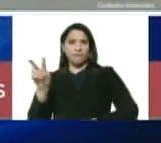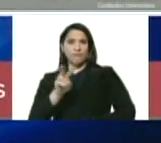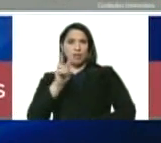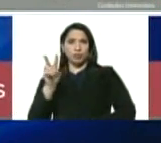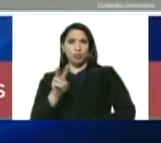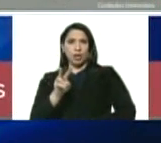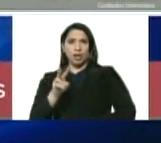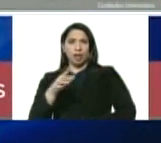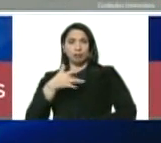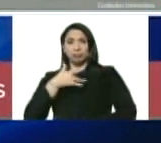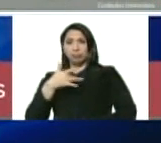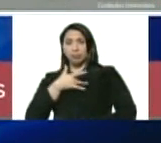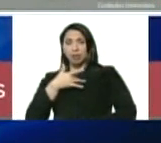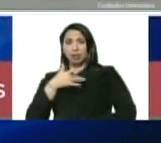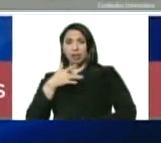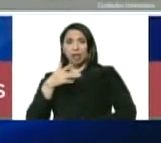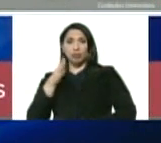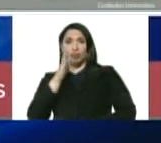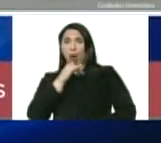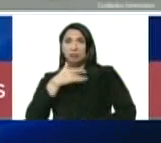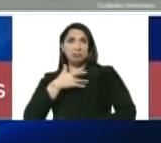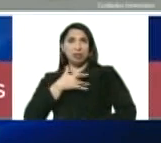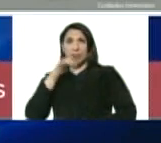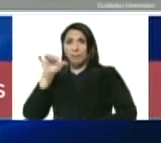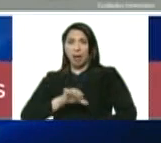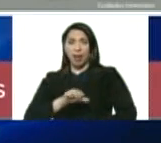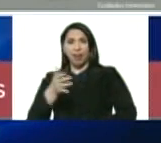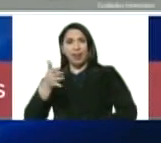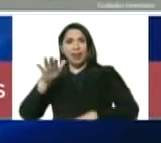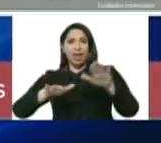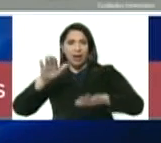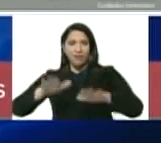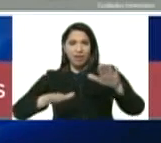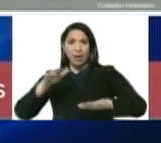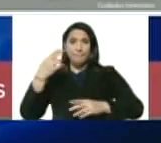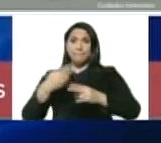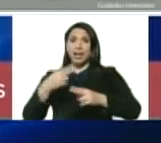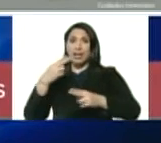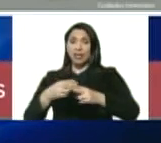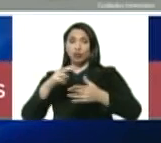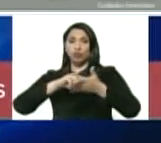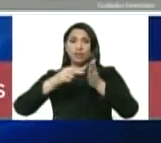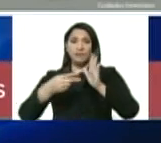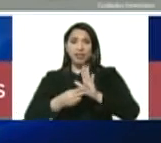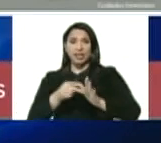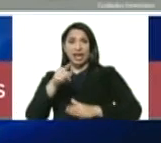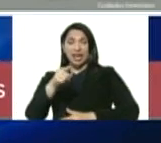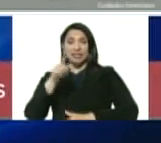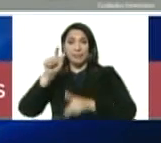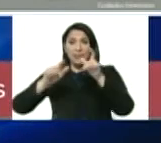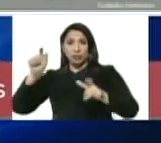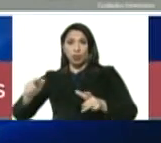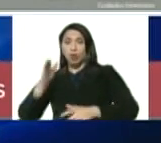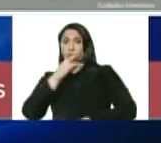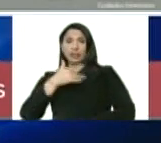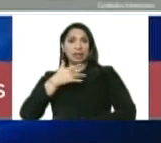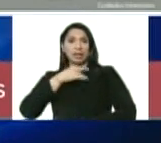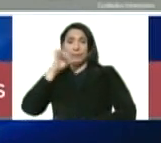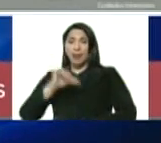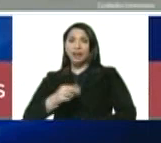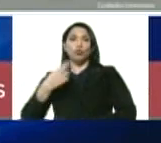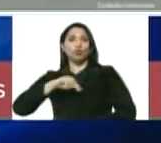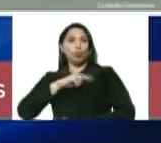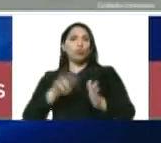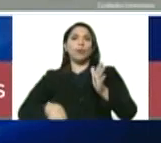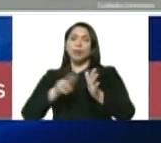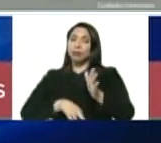entre asintomáticos y casos leves. El peligro que representan los casos asintomáticos, lo hemos repetido